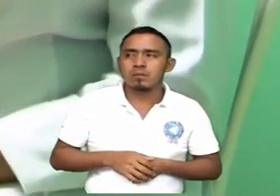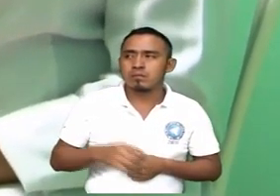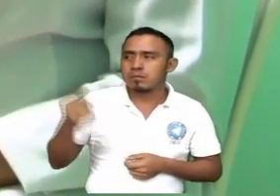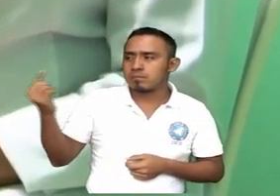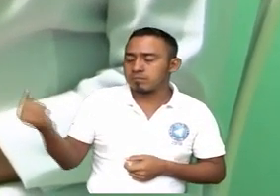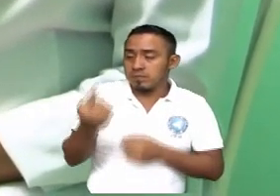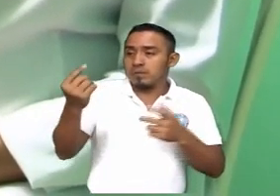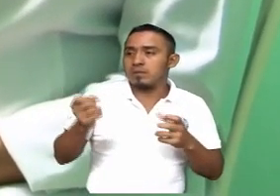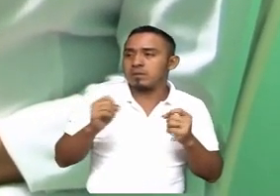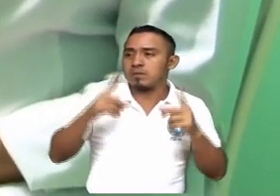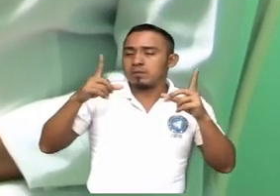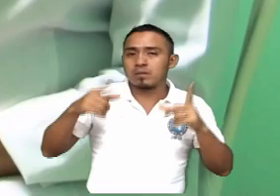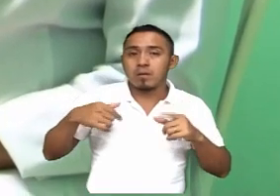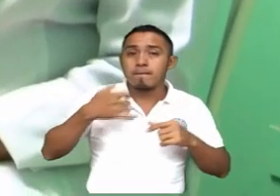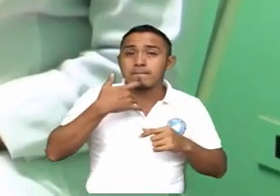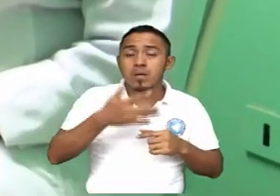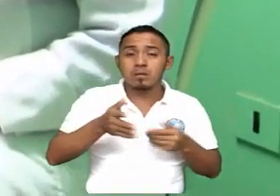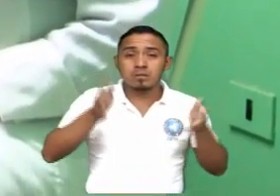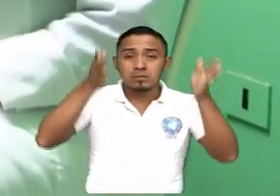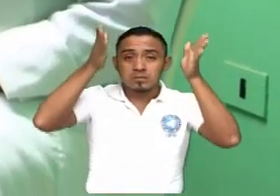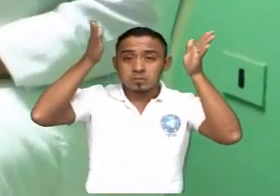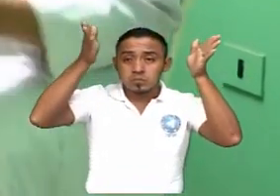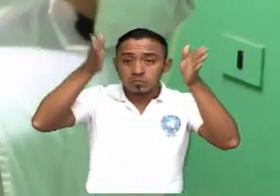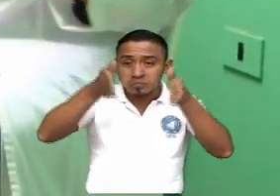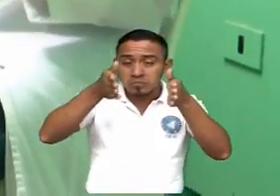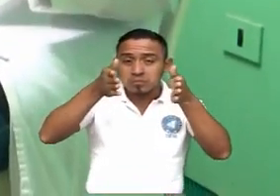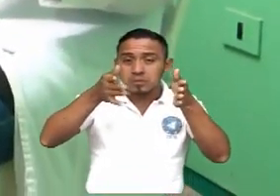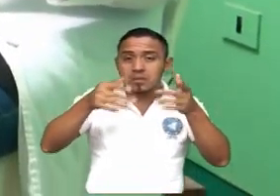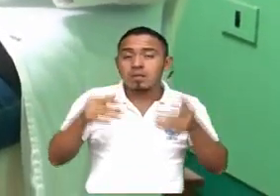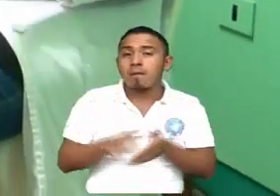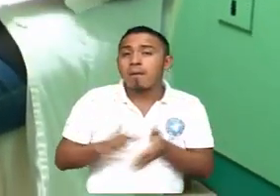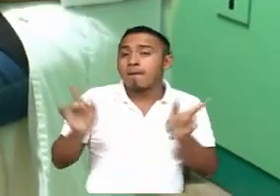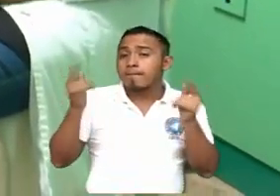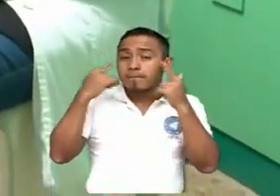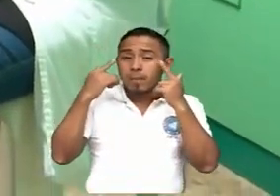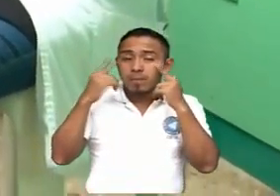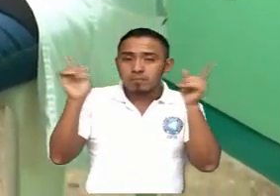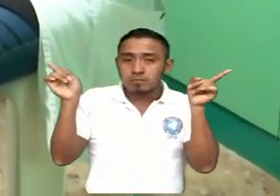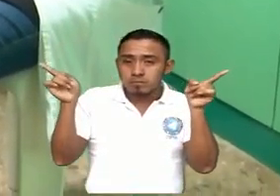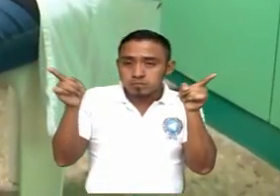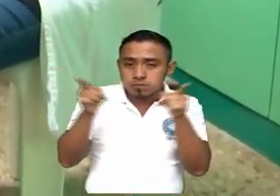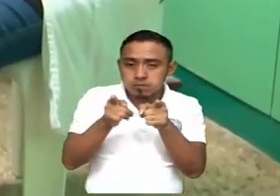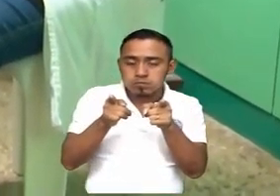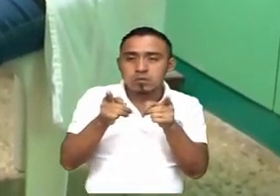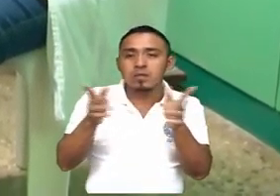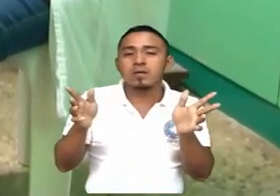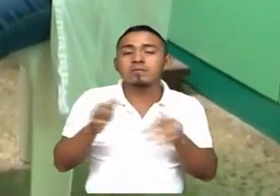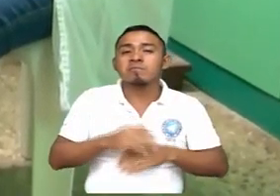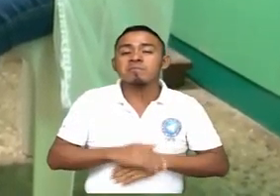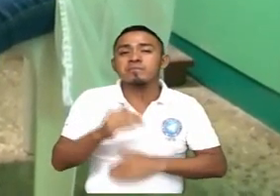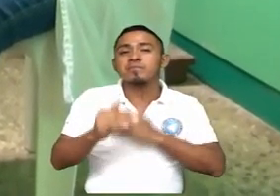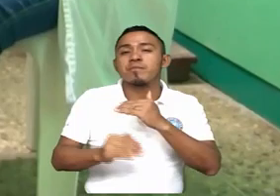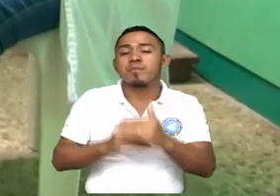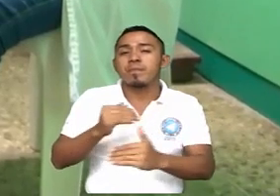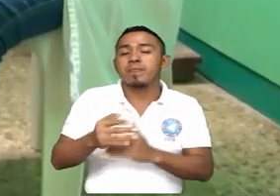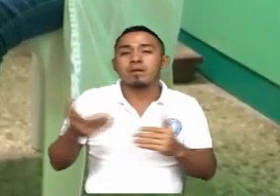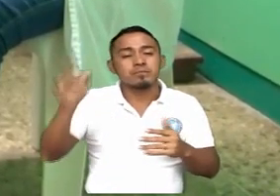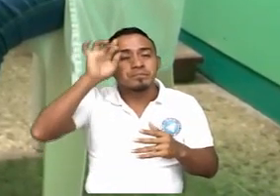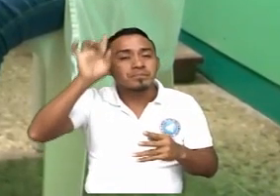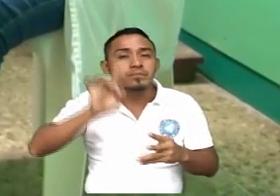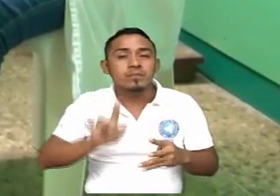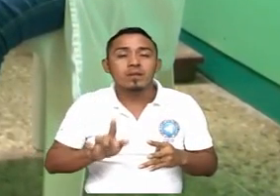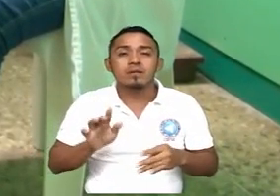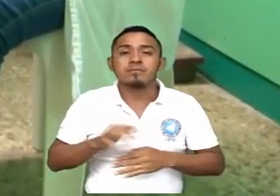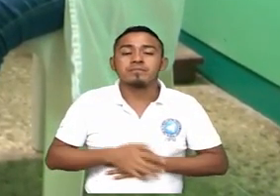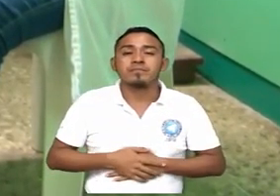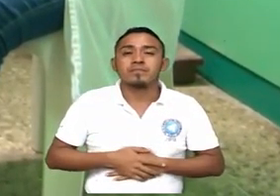le sorprende, es porque su campo visual está tan disminuido, pero a veces el paciente, como es progresivo, no se da cuenta en la disminución.